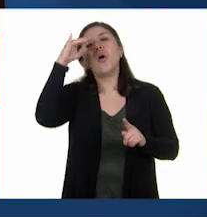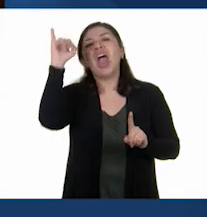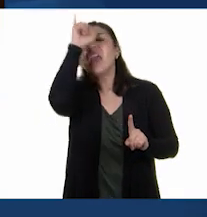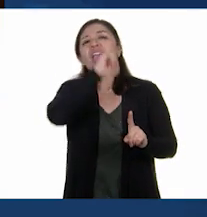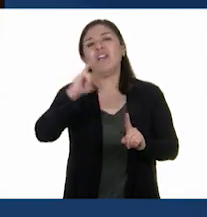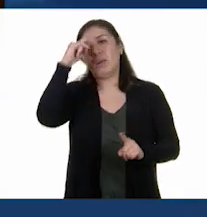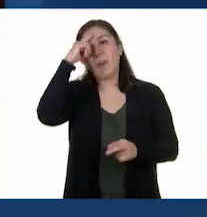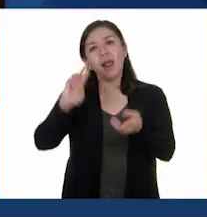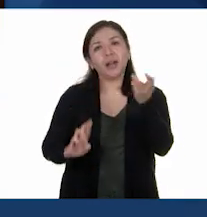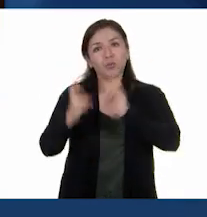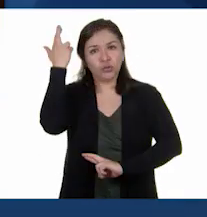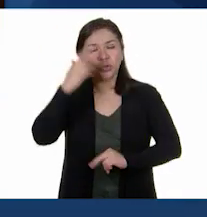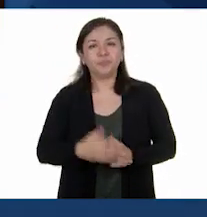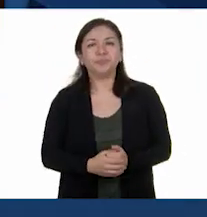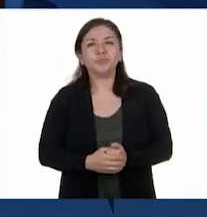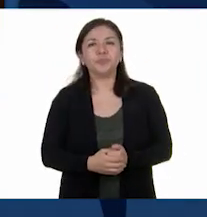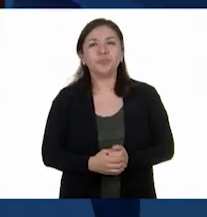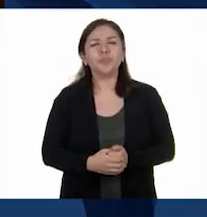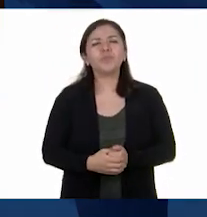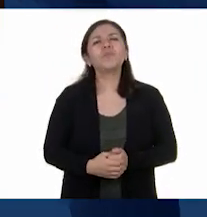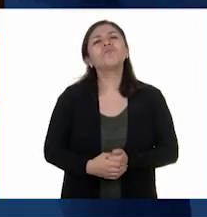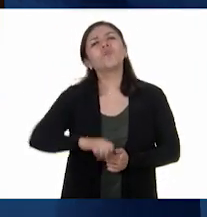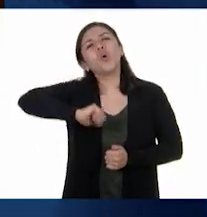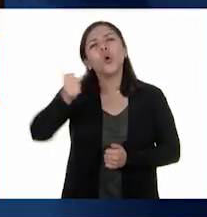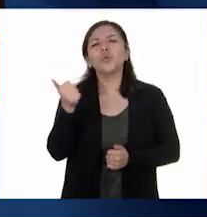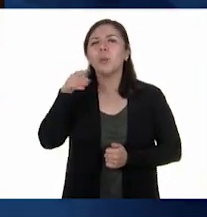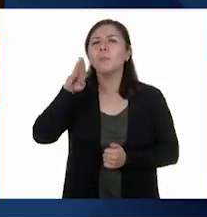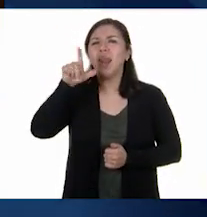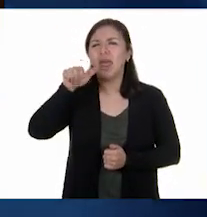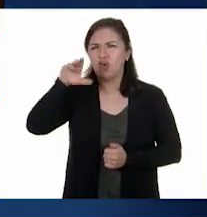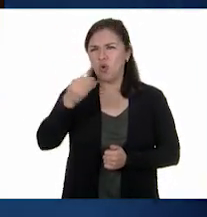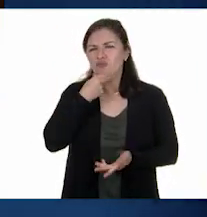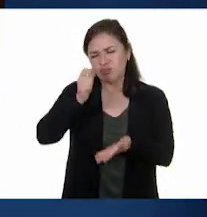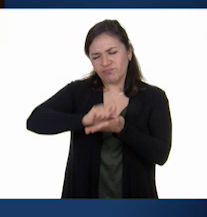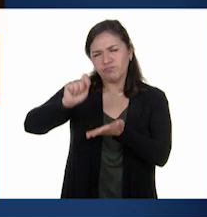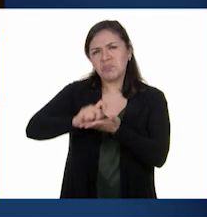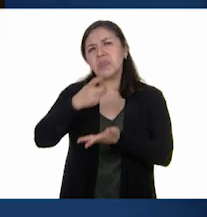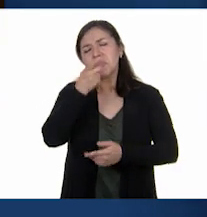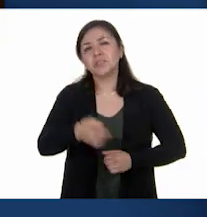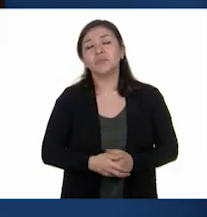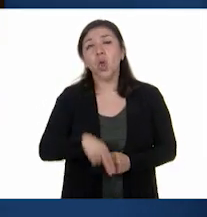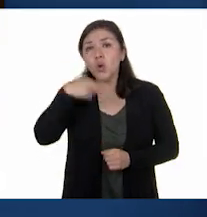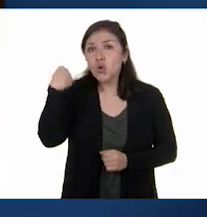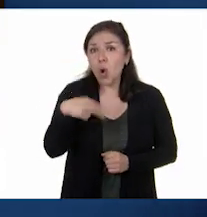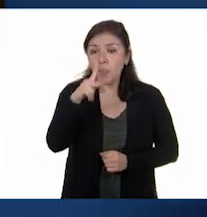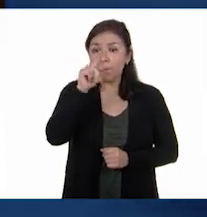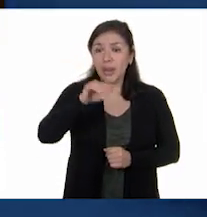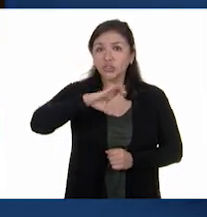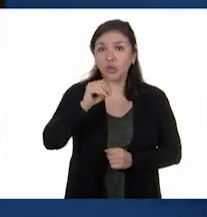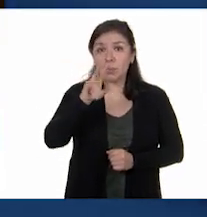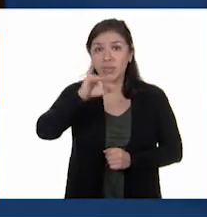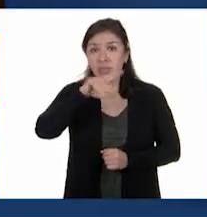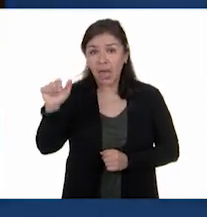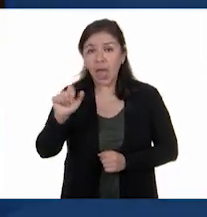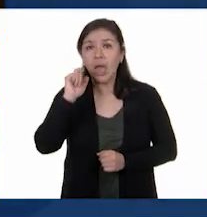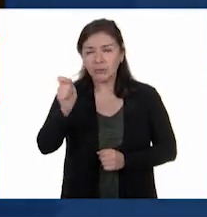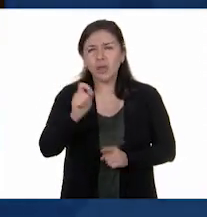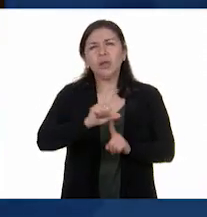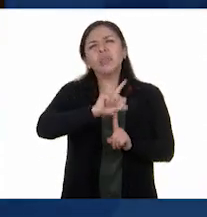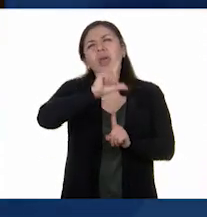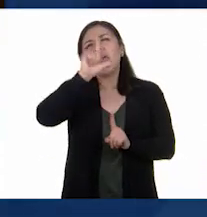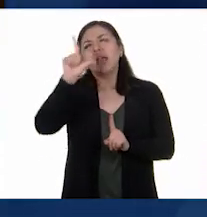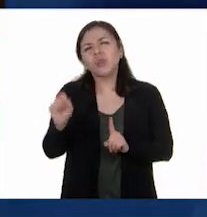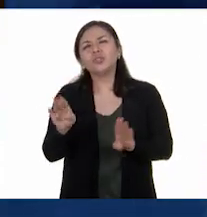revolución. Blanco Moeno coincide con esa visión y afirma: el nombre de Pancho Villa, apenas unos días